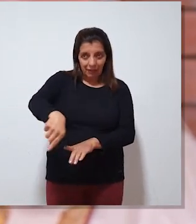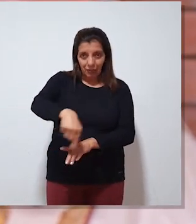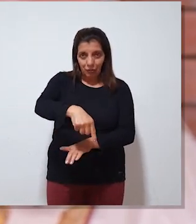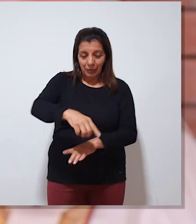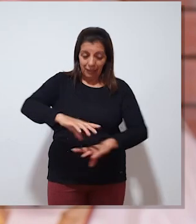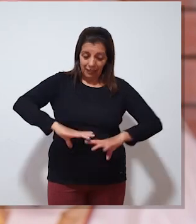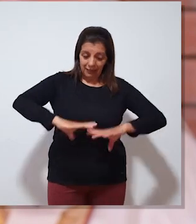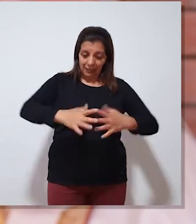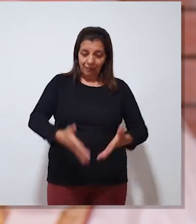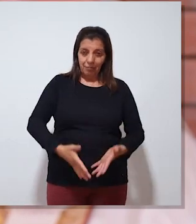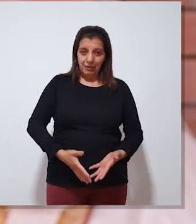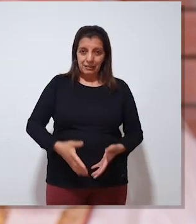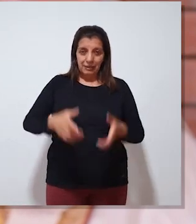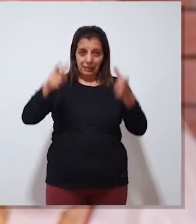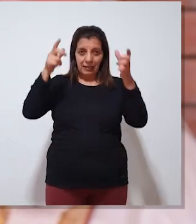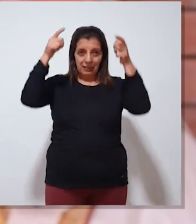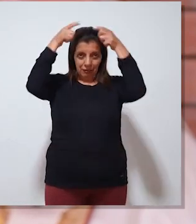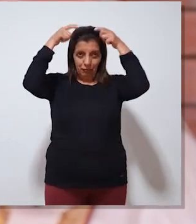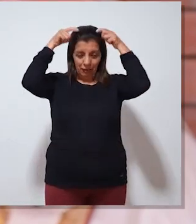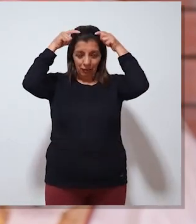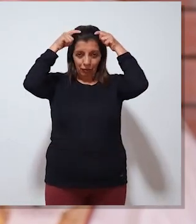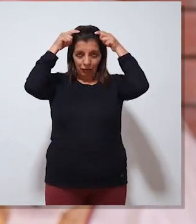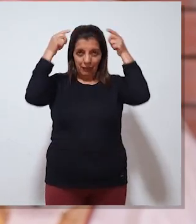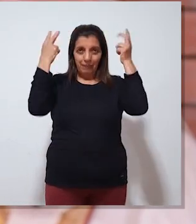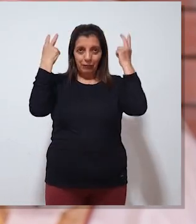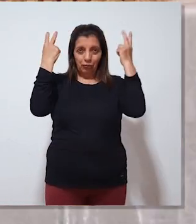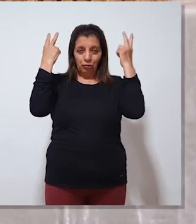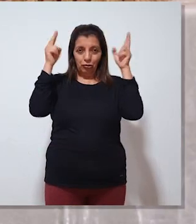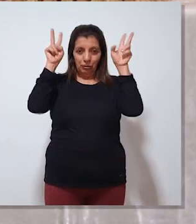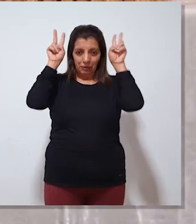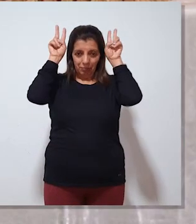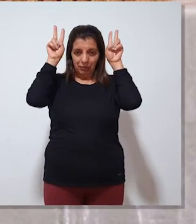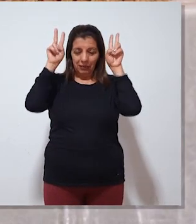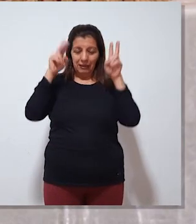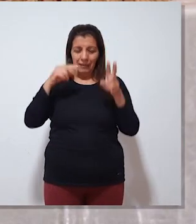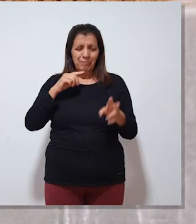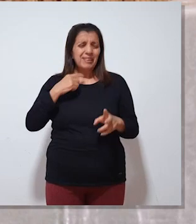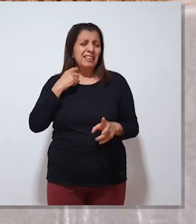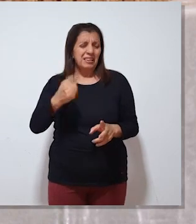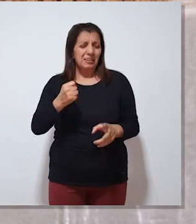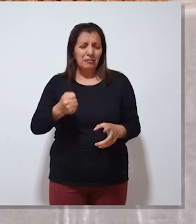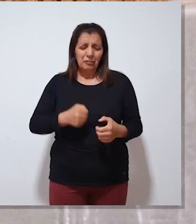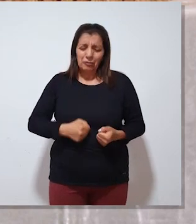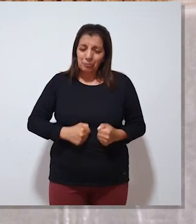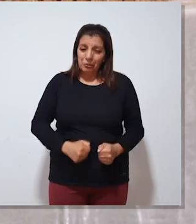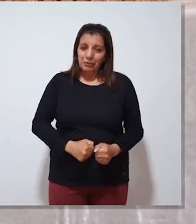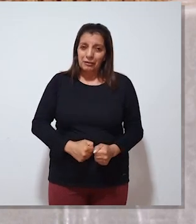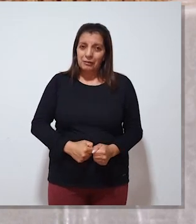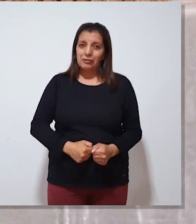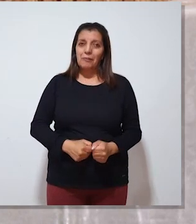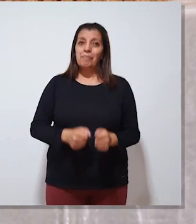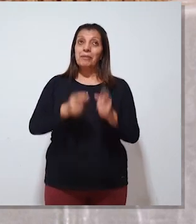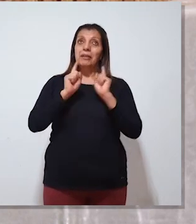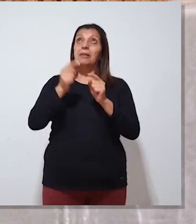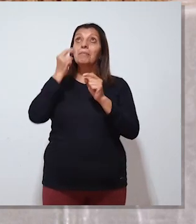embarazada y gritaba de dolor porque iba a dar a luz. Y apareció en el cielo otro signo,